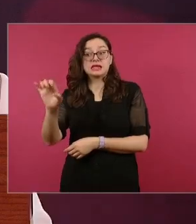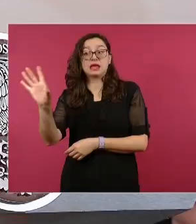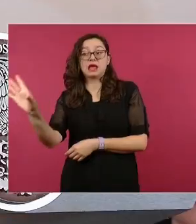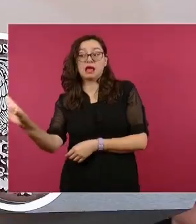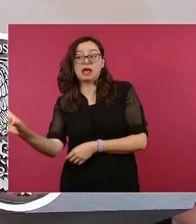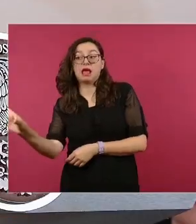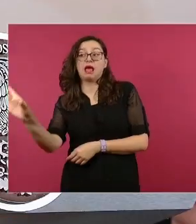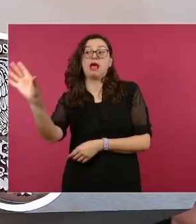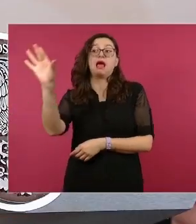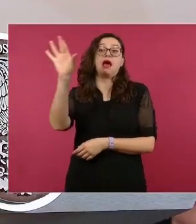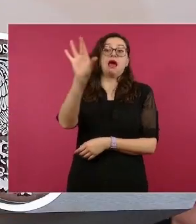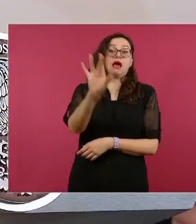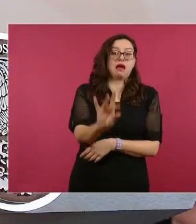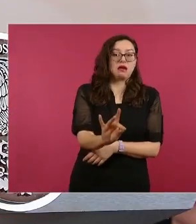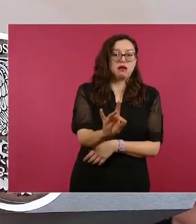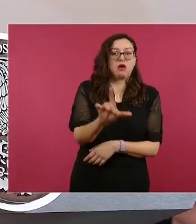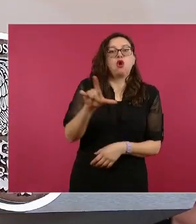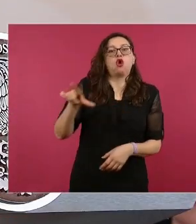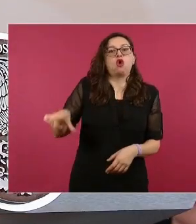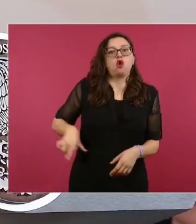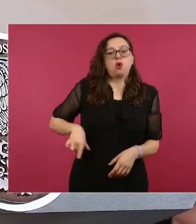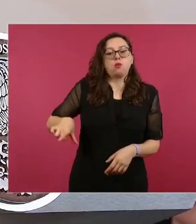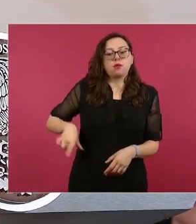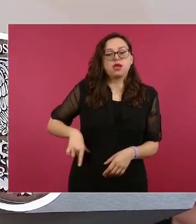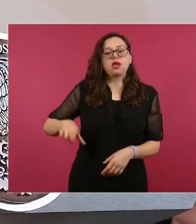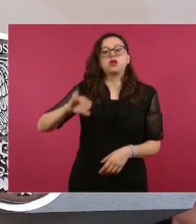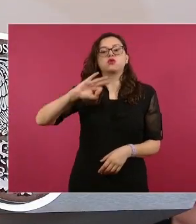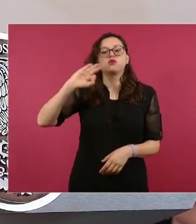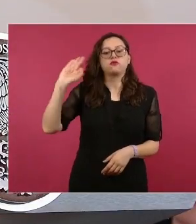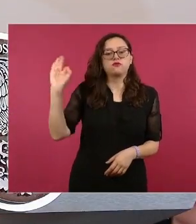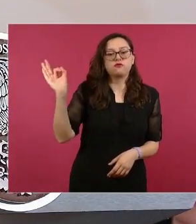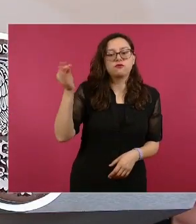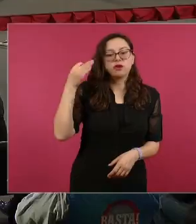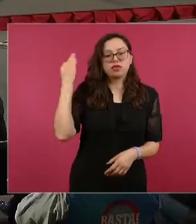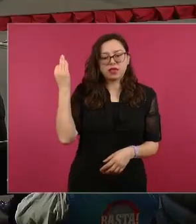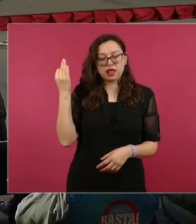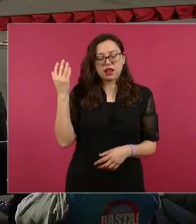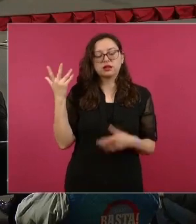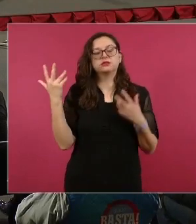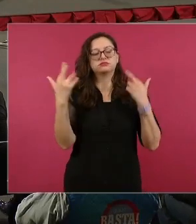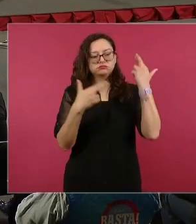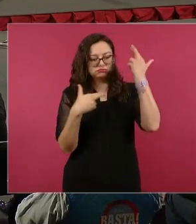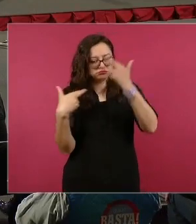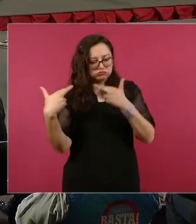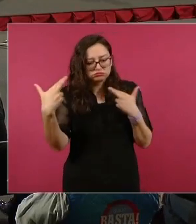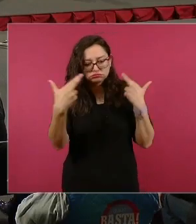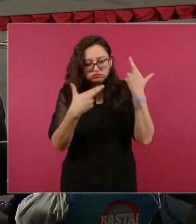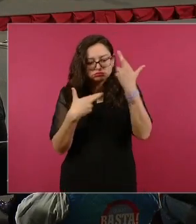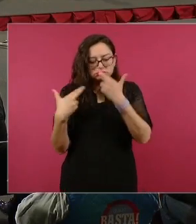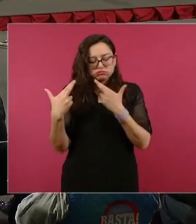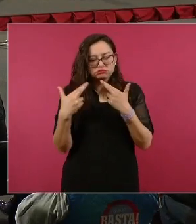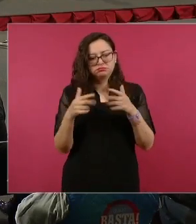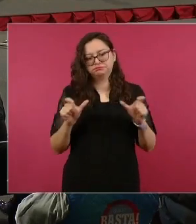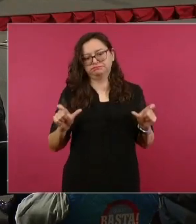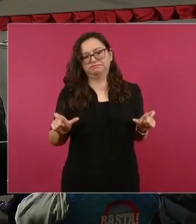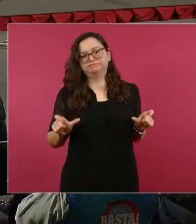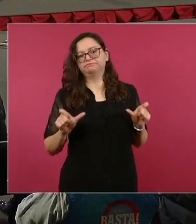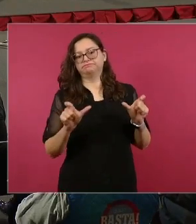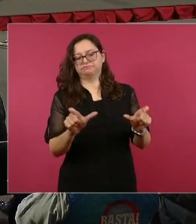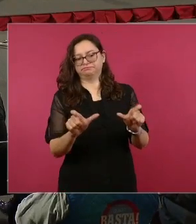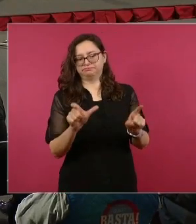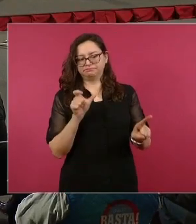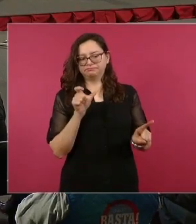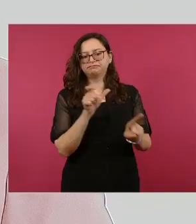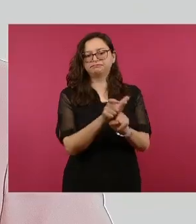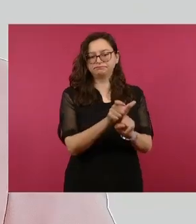Defensa Nacional, quien valora el riesgo y define el nivel de protección que se requiere. Con esta